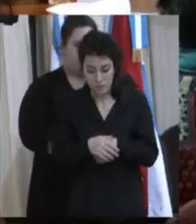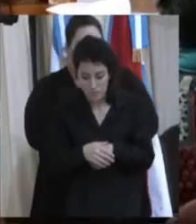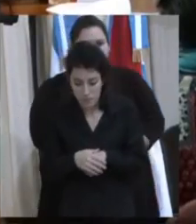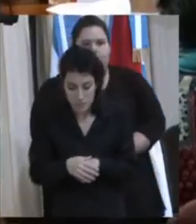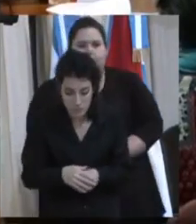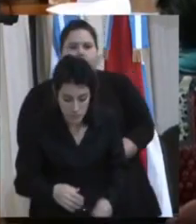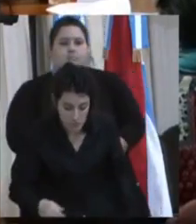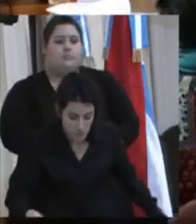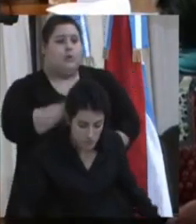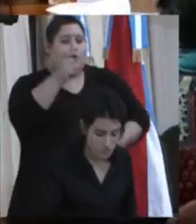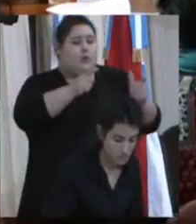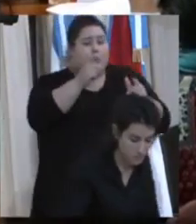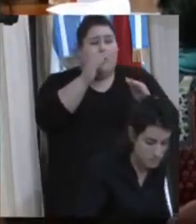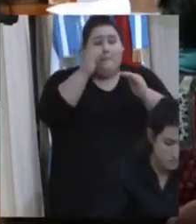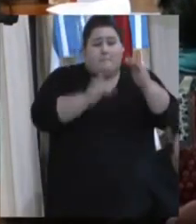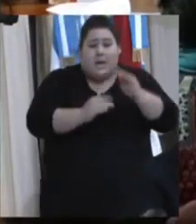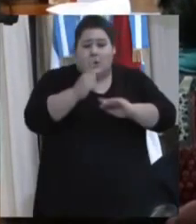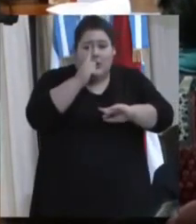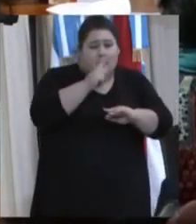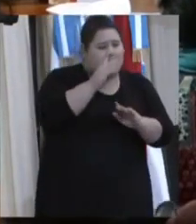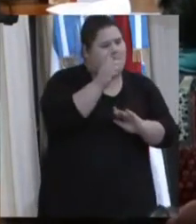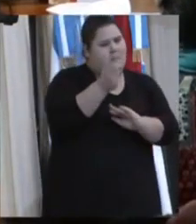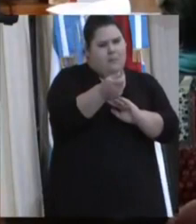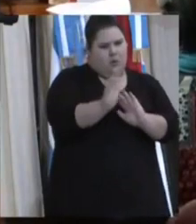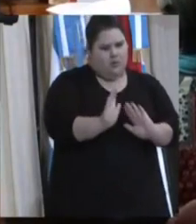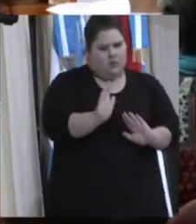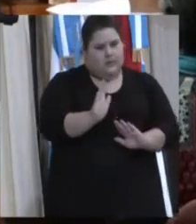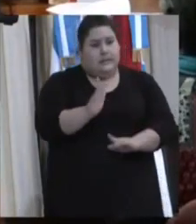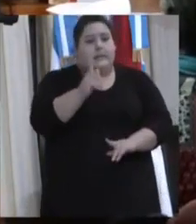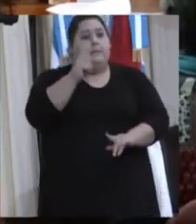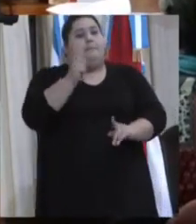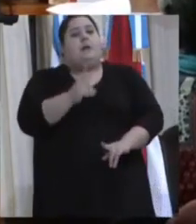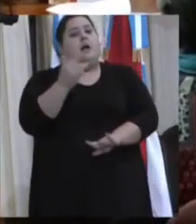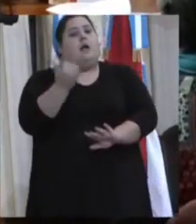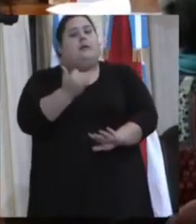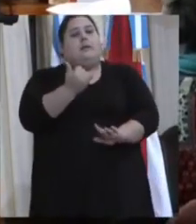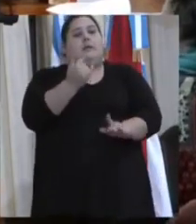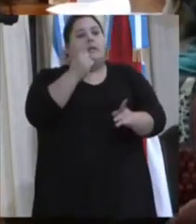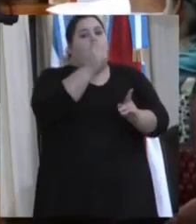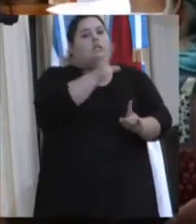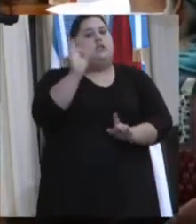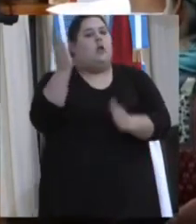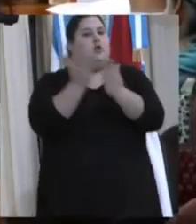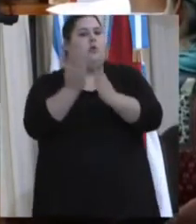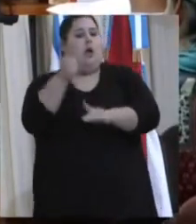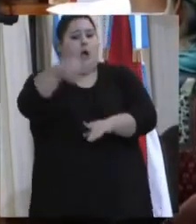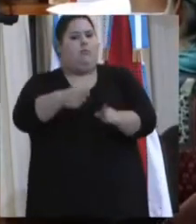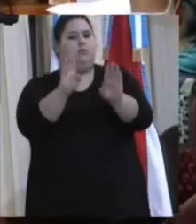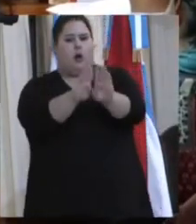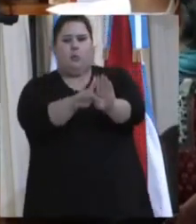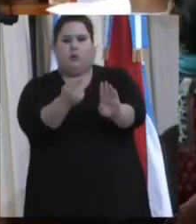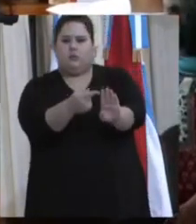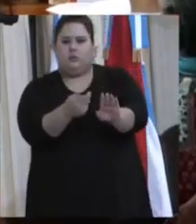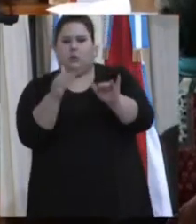menos de 1000 eran los estudiantes que estudiaban en Córdoba. Pero había un centenar de estudiantes ahí en la puerta para